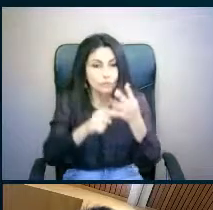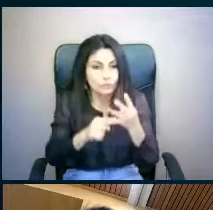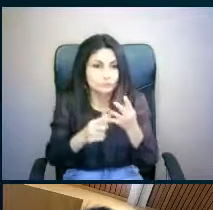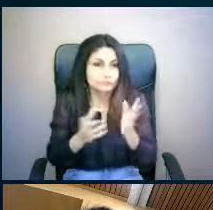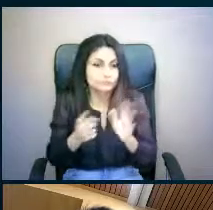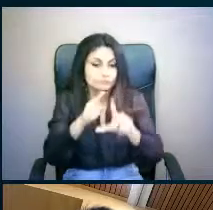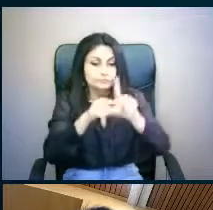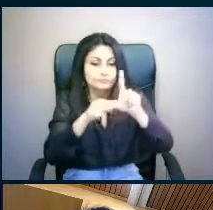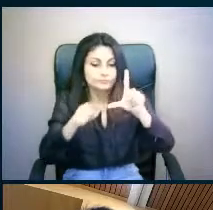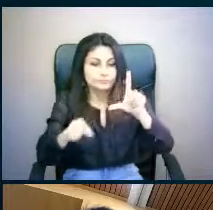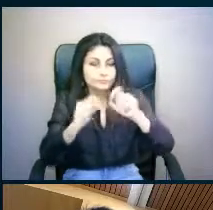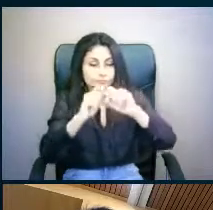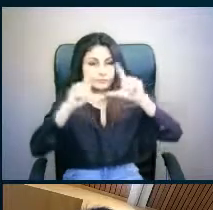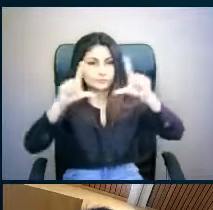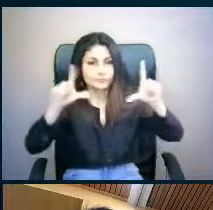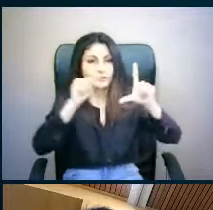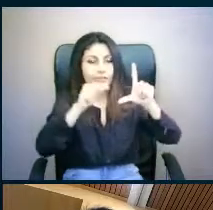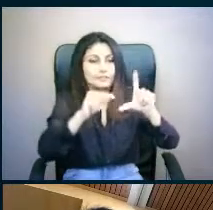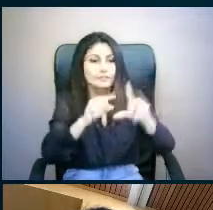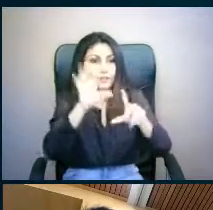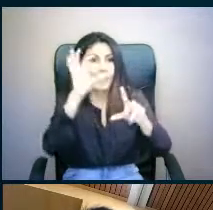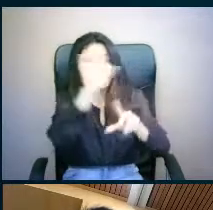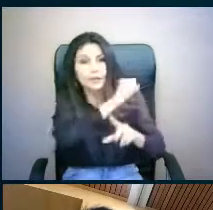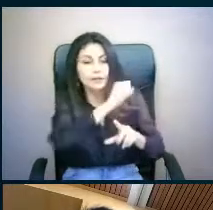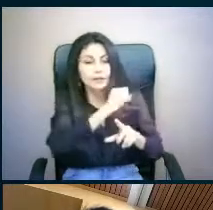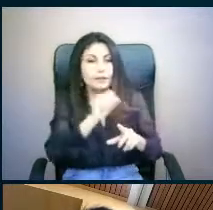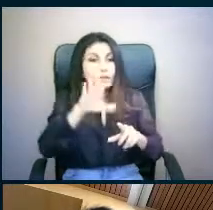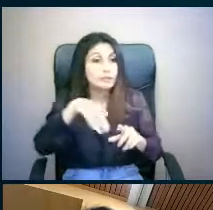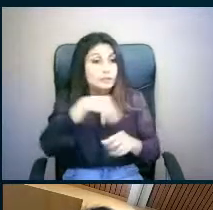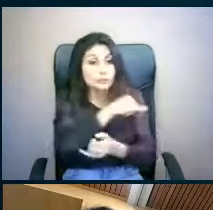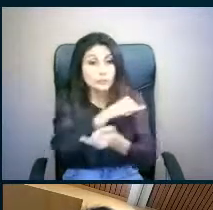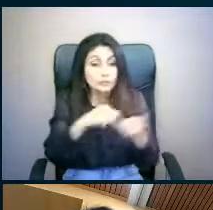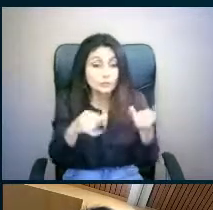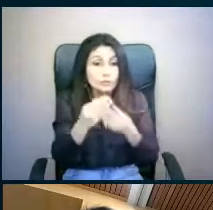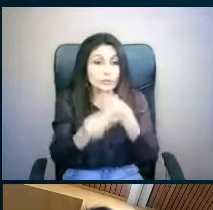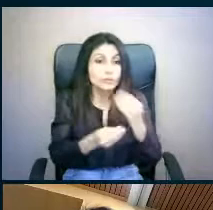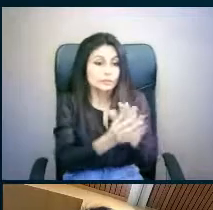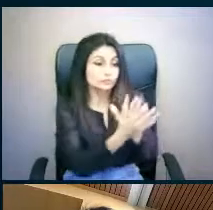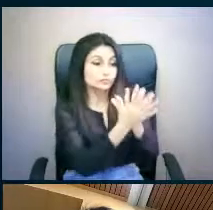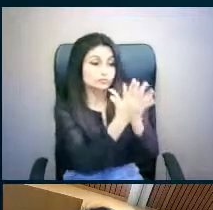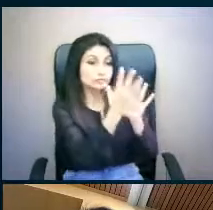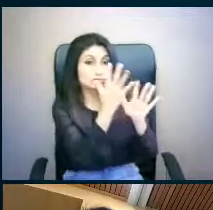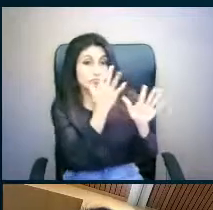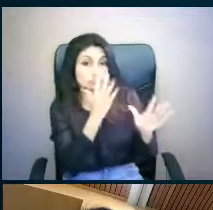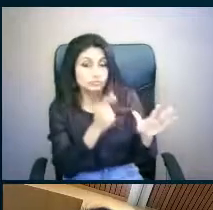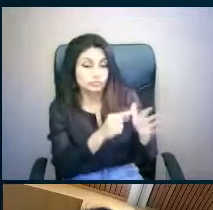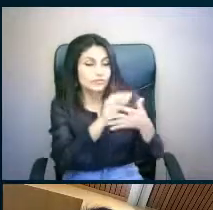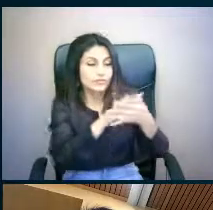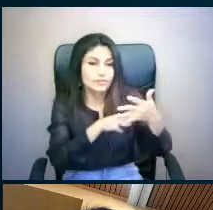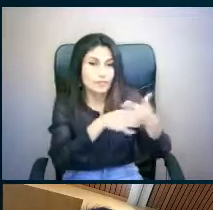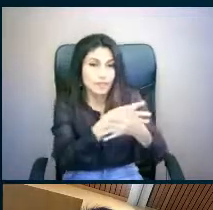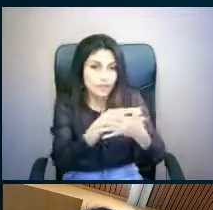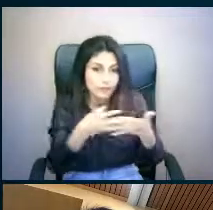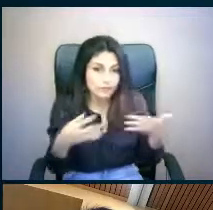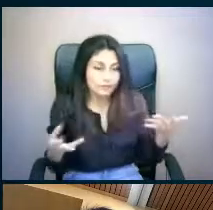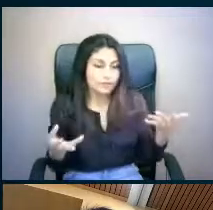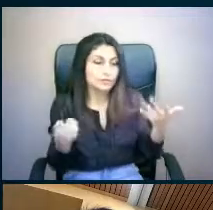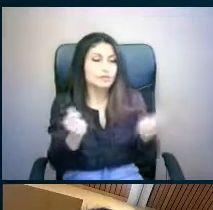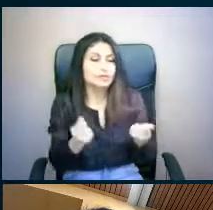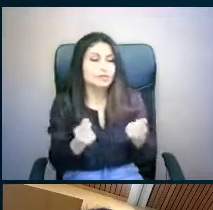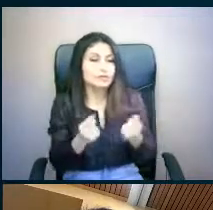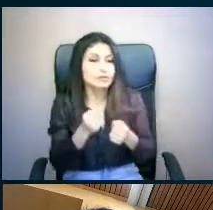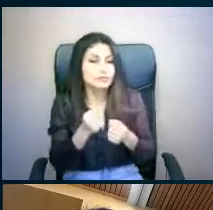Y como último punto, se extraen los datos que hemos extraído, todas las tablas en archivos